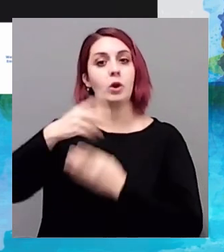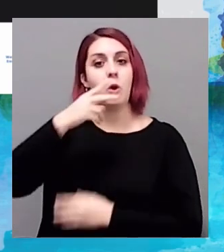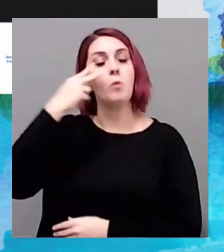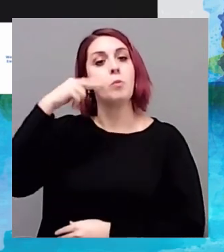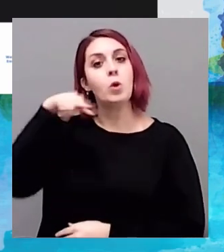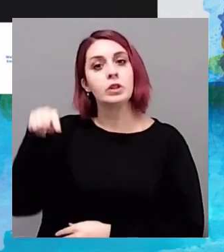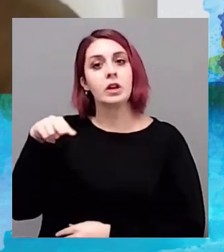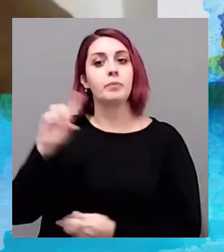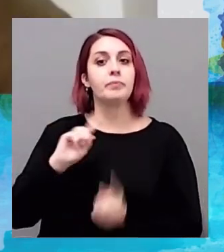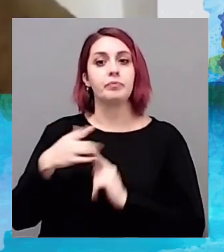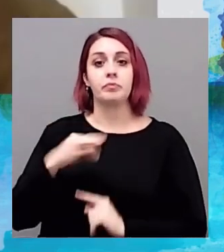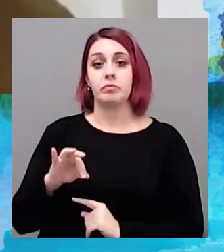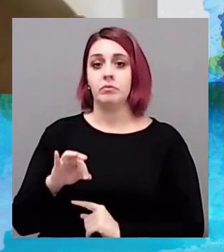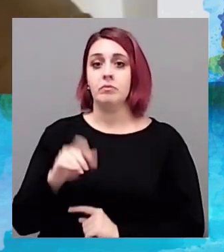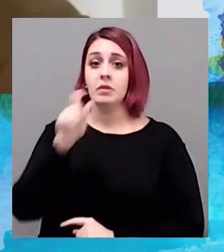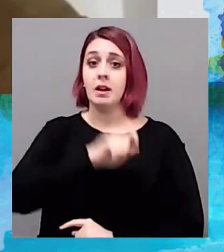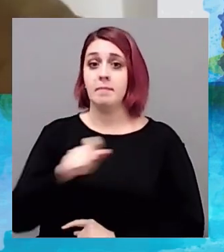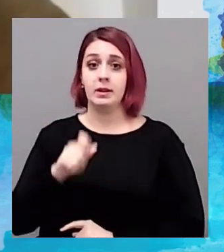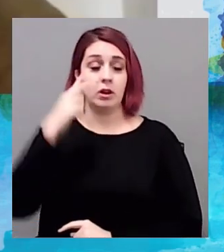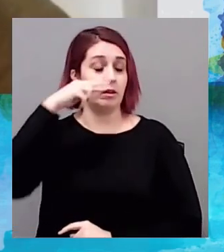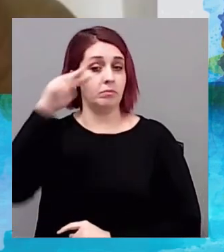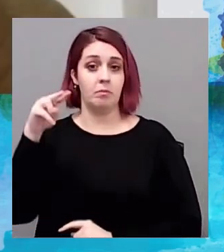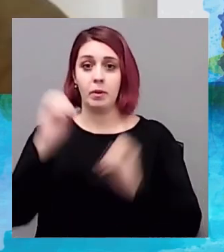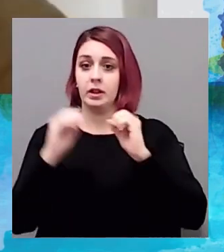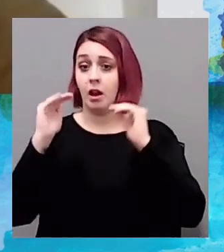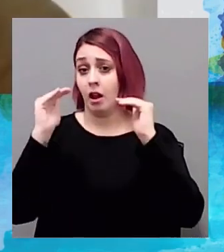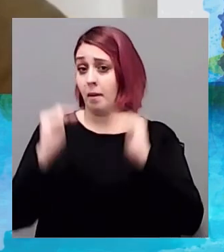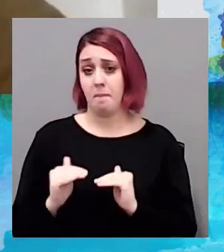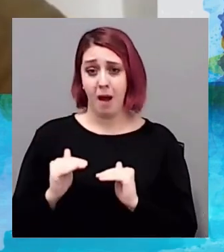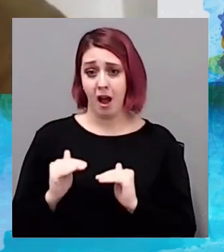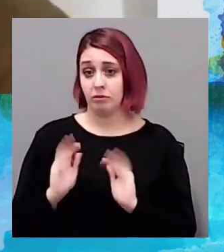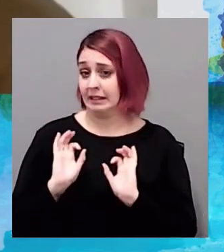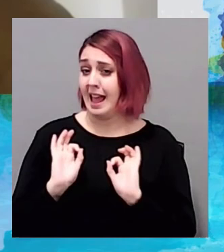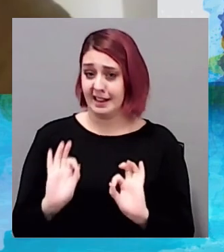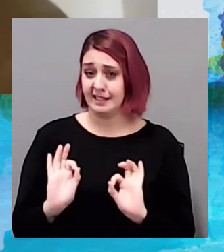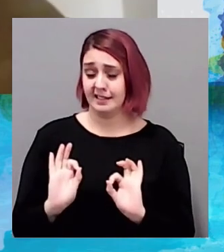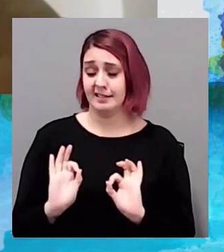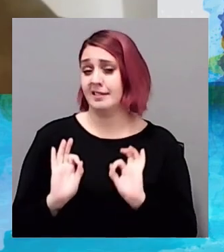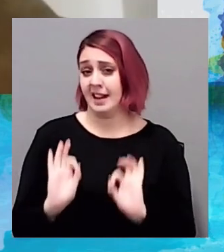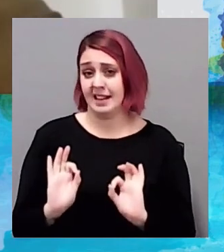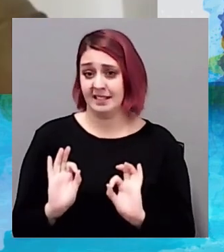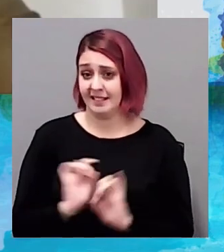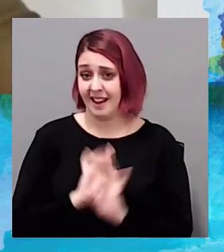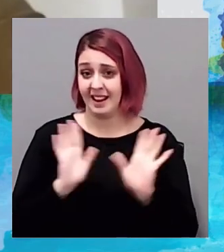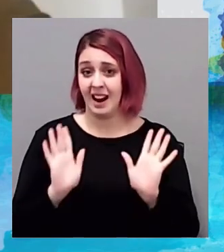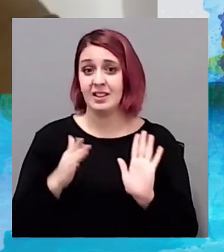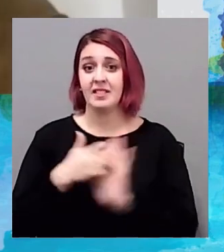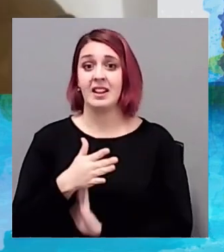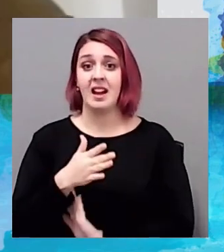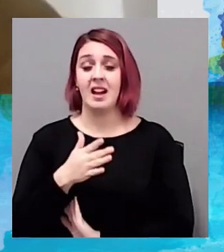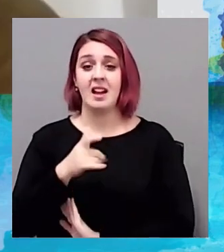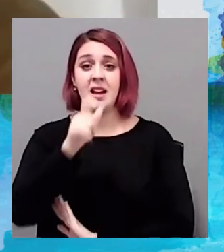Hay un bajo porcentaje de personas que visitan museos, eso es claramente así, y no solo personas